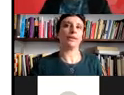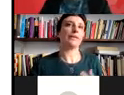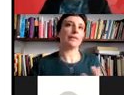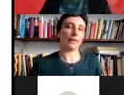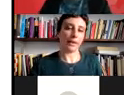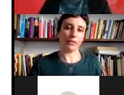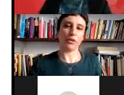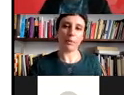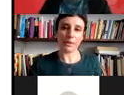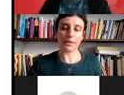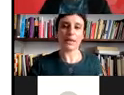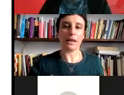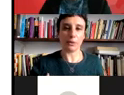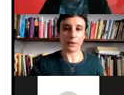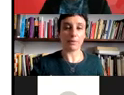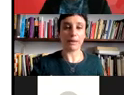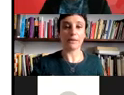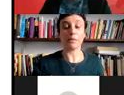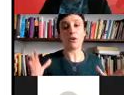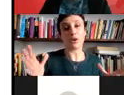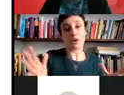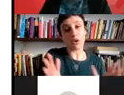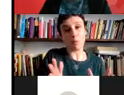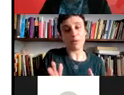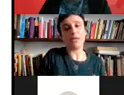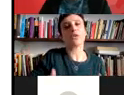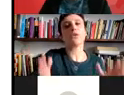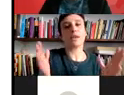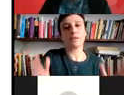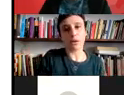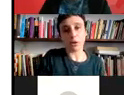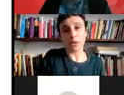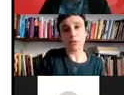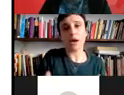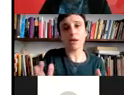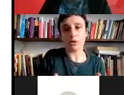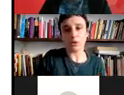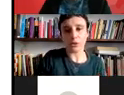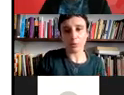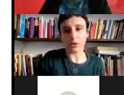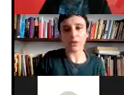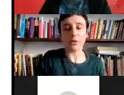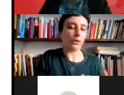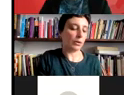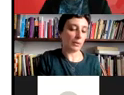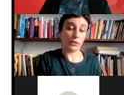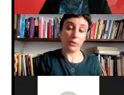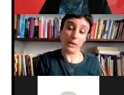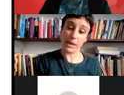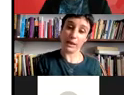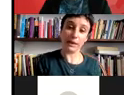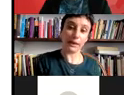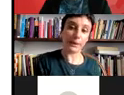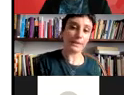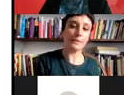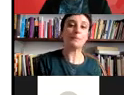esto que se hacía de forma presencial y durante más tiempo, comprimirlo y hacerlo virtual, con los equipos de salud, lo mismo, se